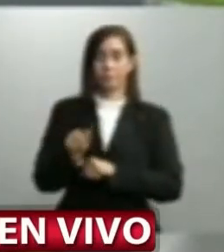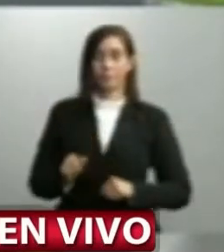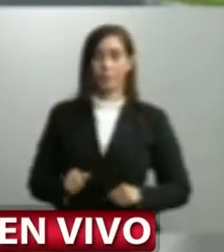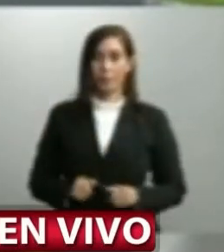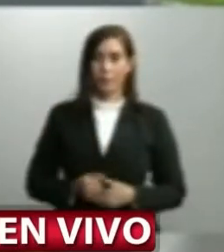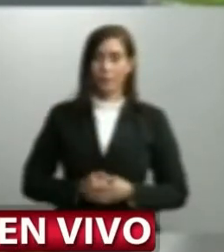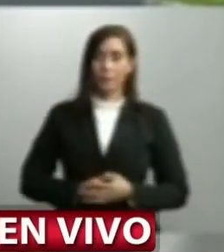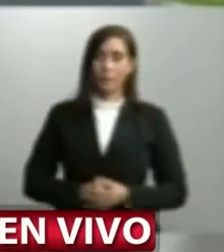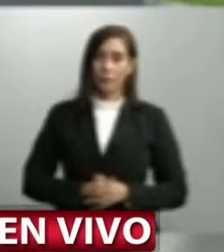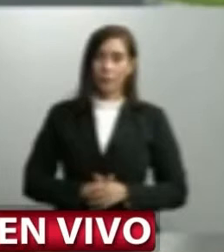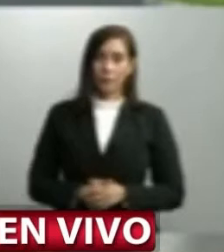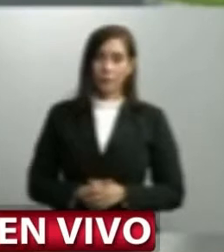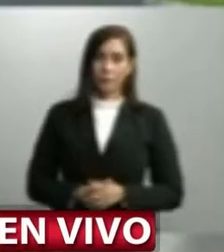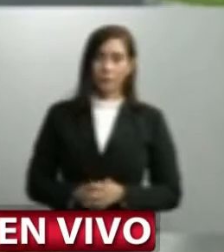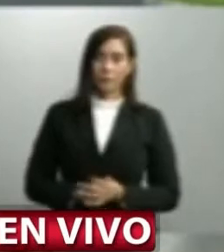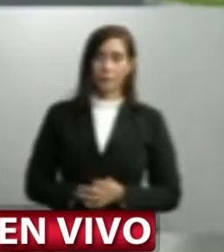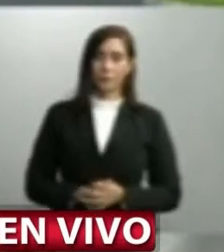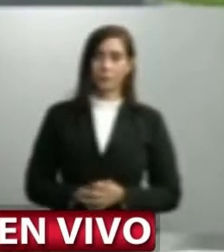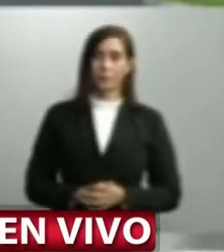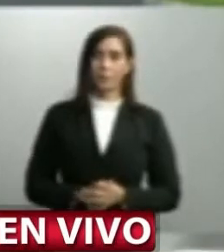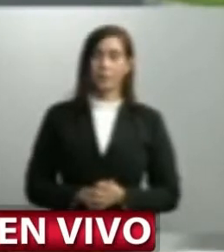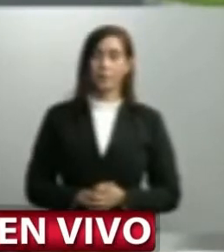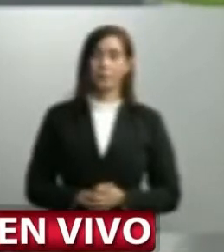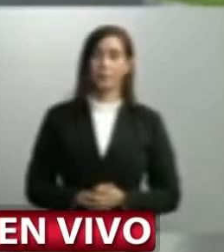inmunidad de rebaño.